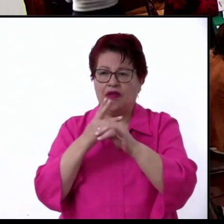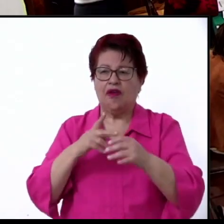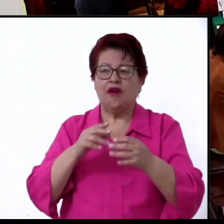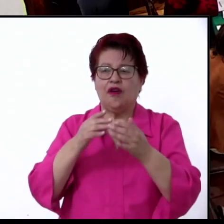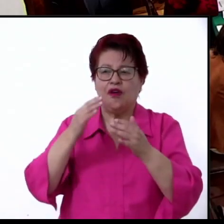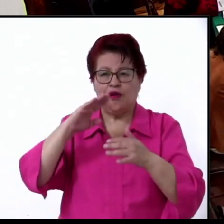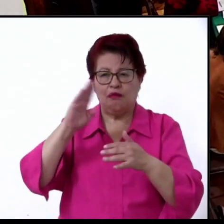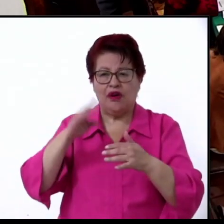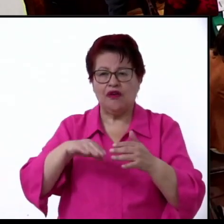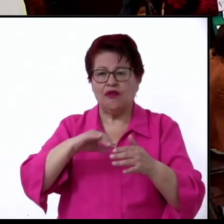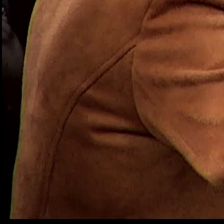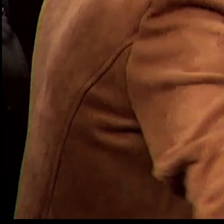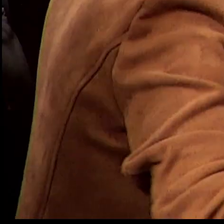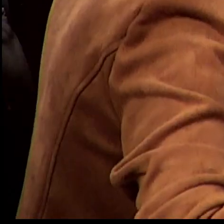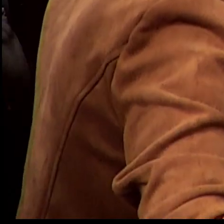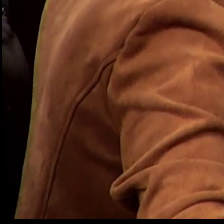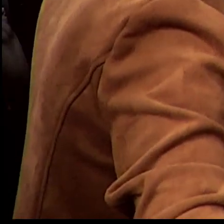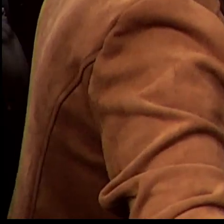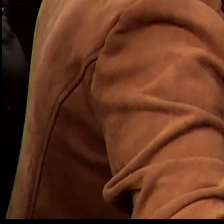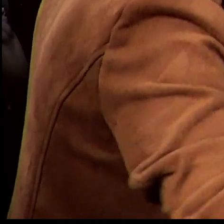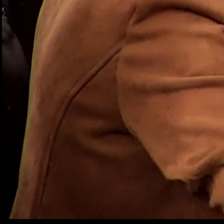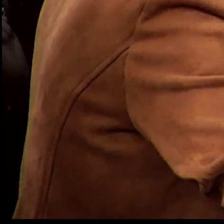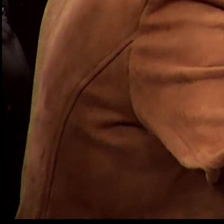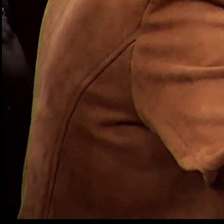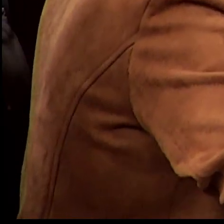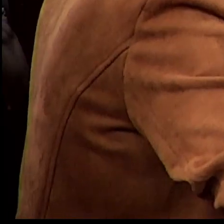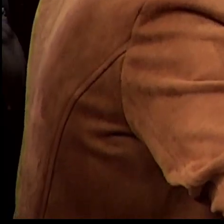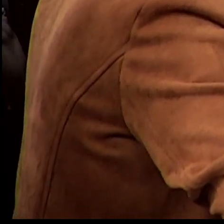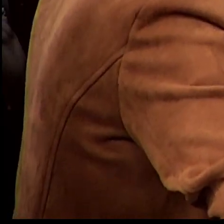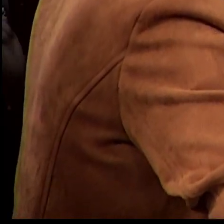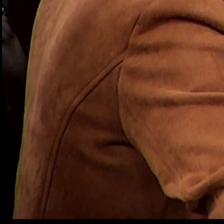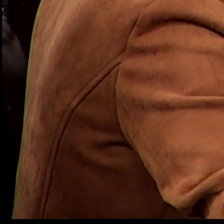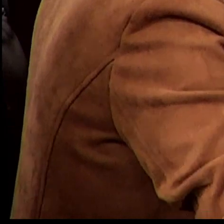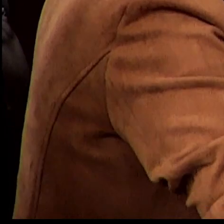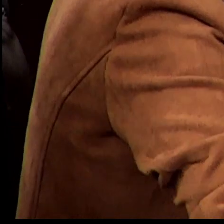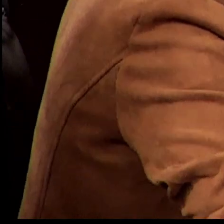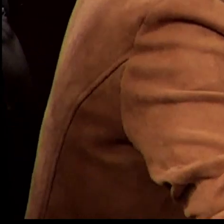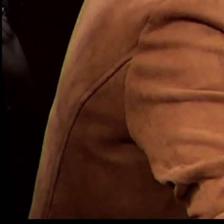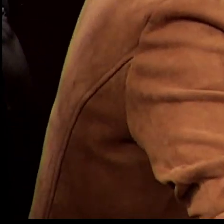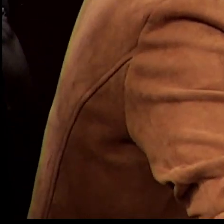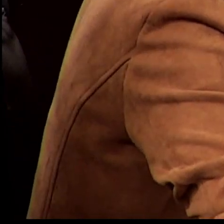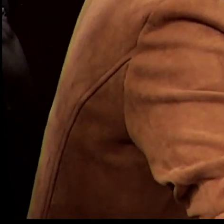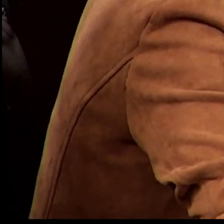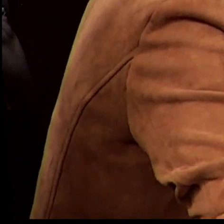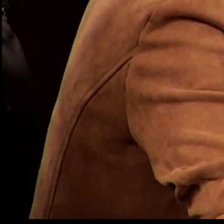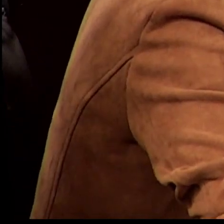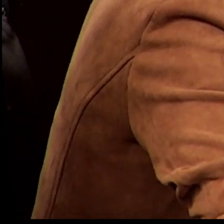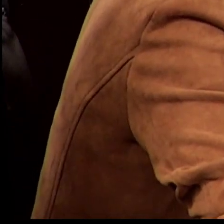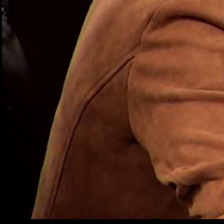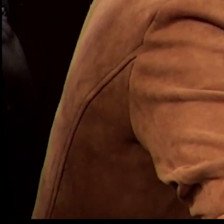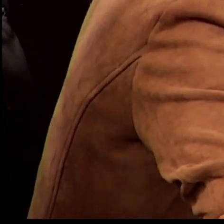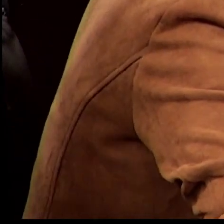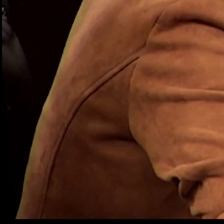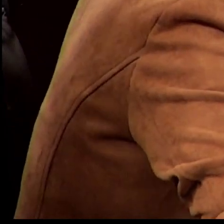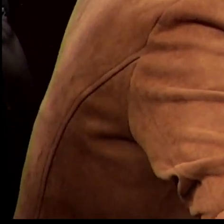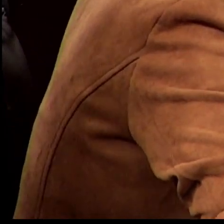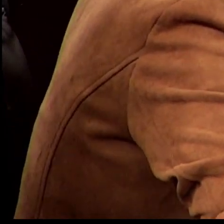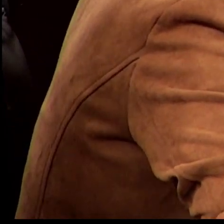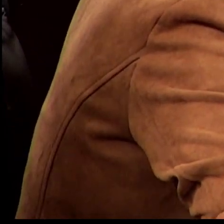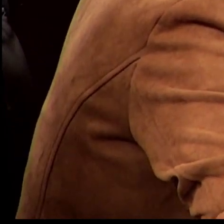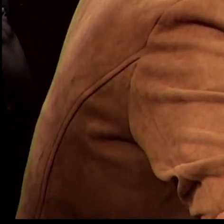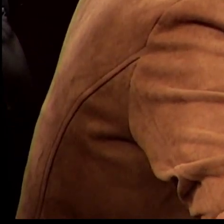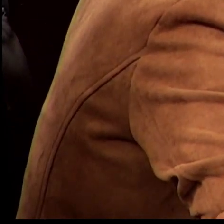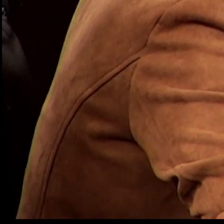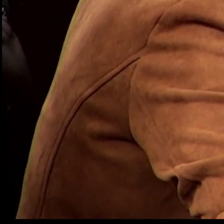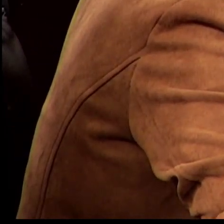maestro José Luis Rodríguez, secretario de Trabajo. Primero, pues señalar que nos da gusto que ya esté bien de salud, que